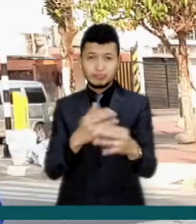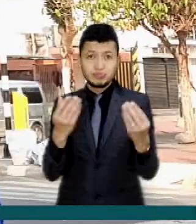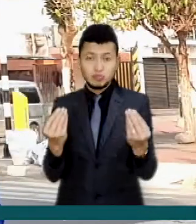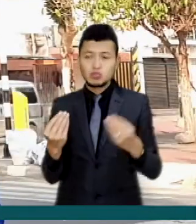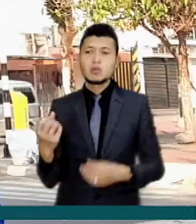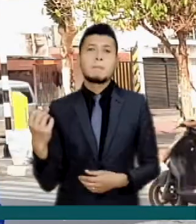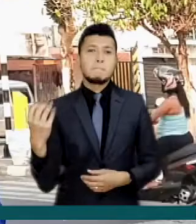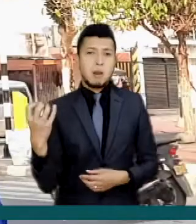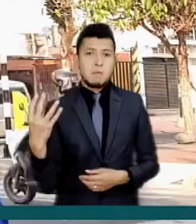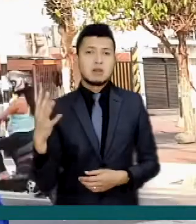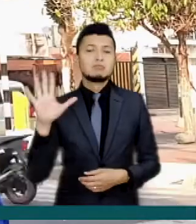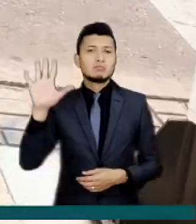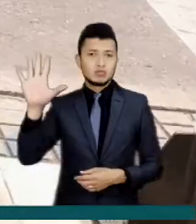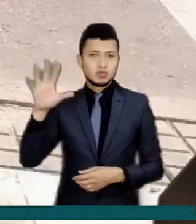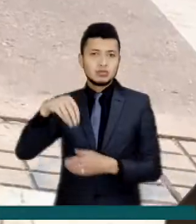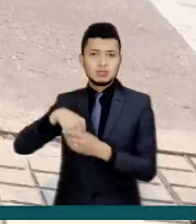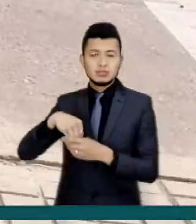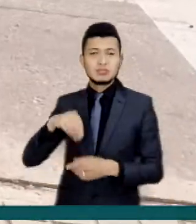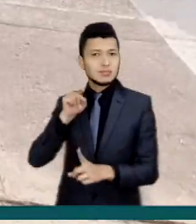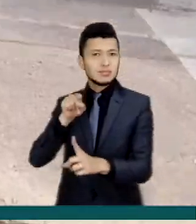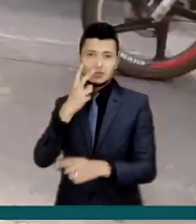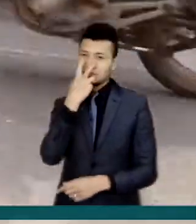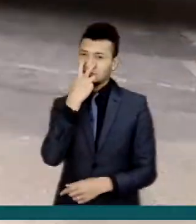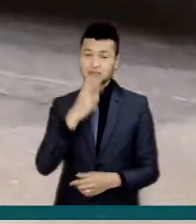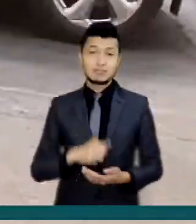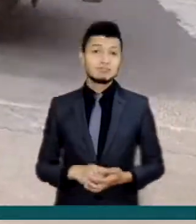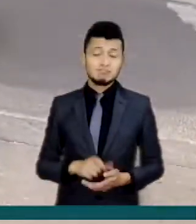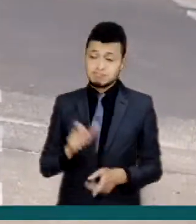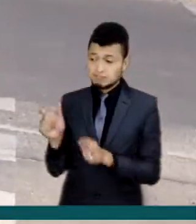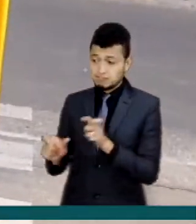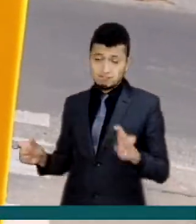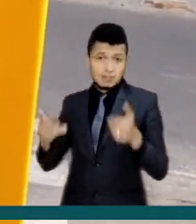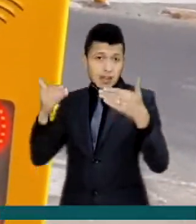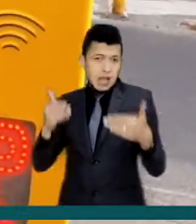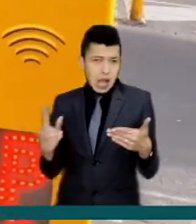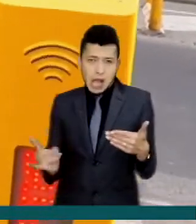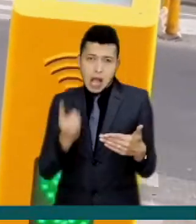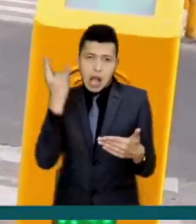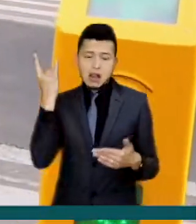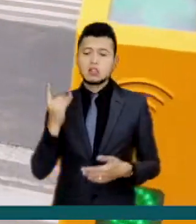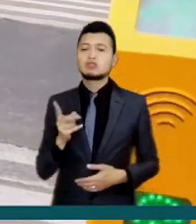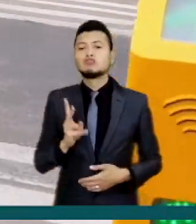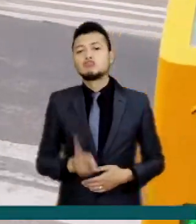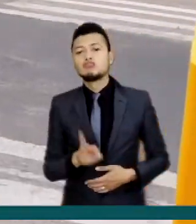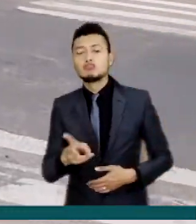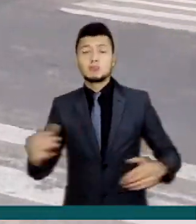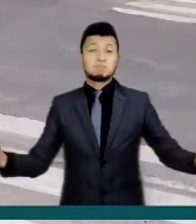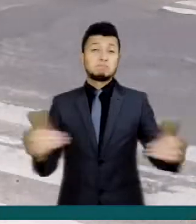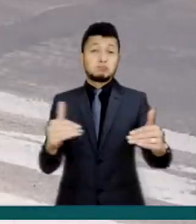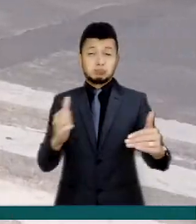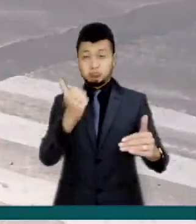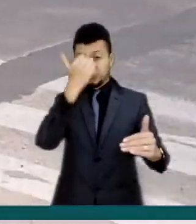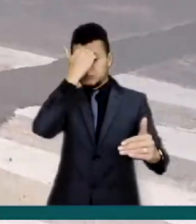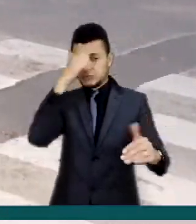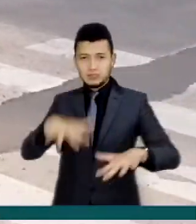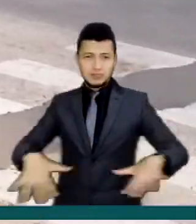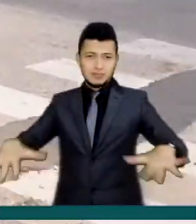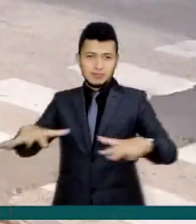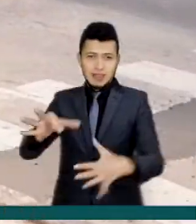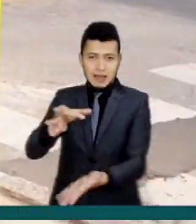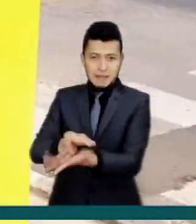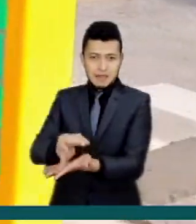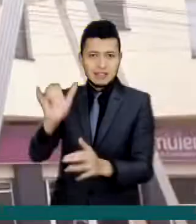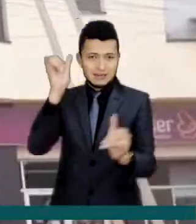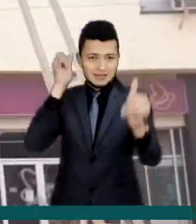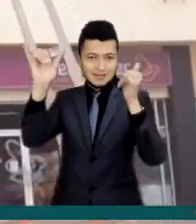alto flujo vehicular. Debido al paso de ciudadanos con algún tipo de discapacidad que transitan por vías principales en la capital